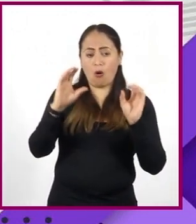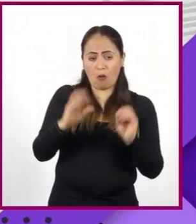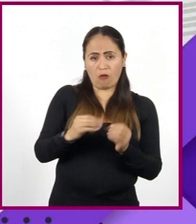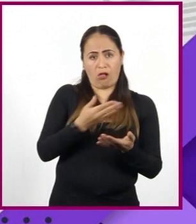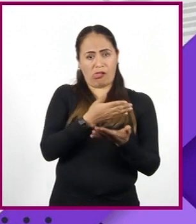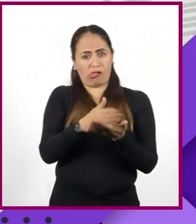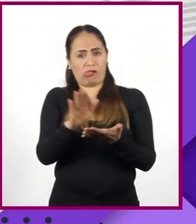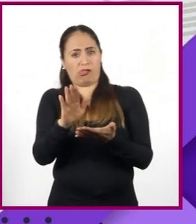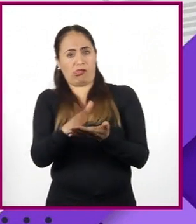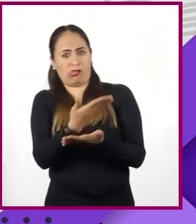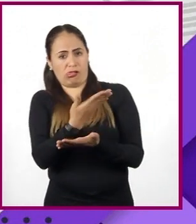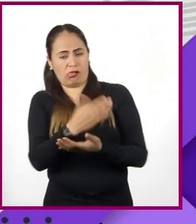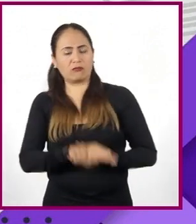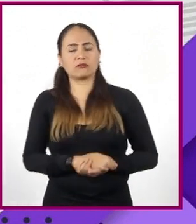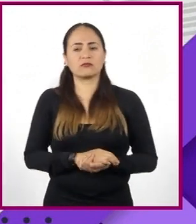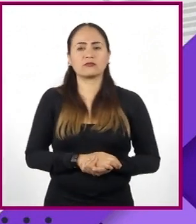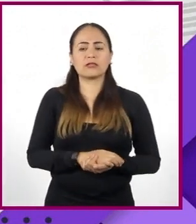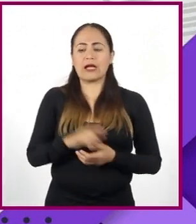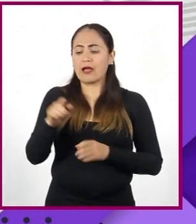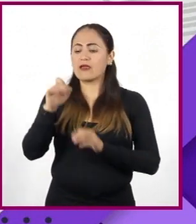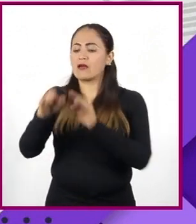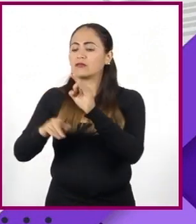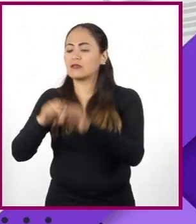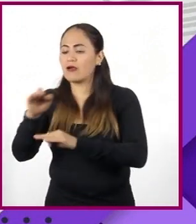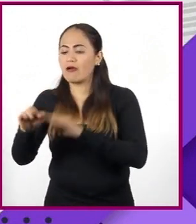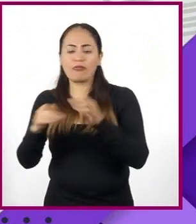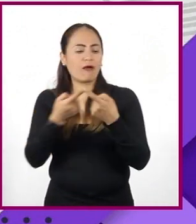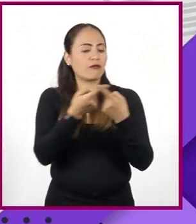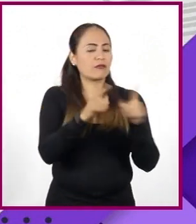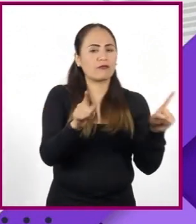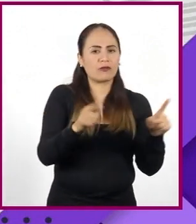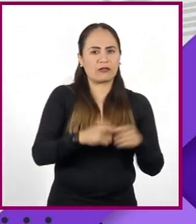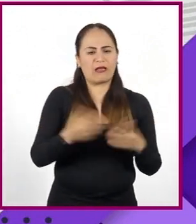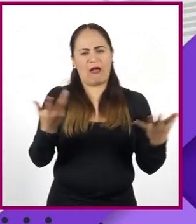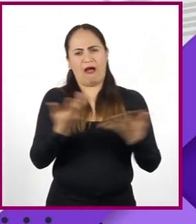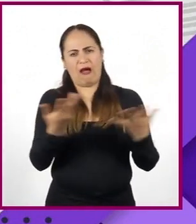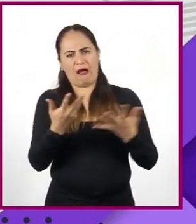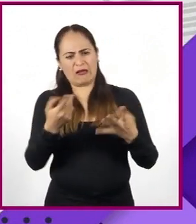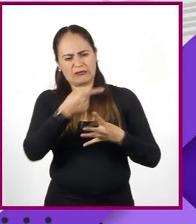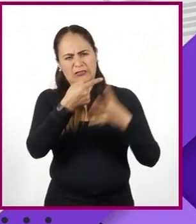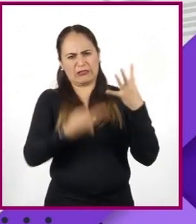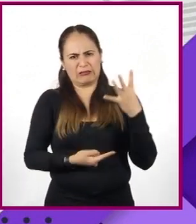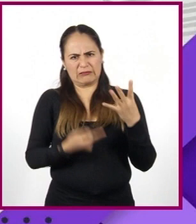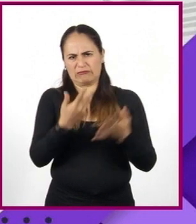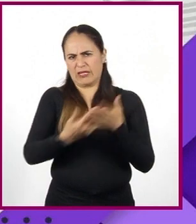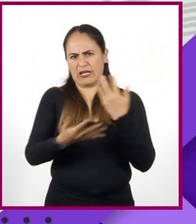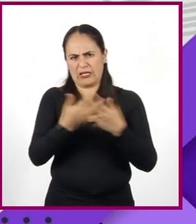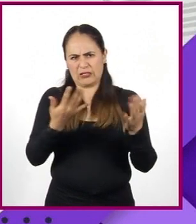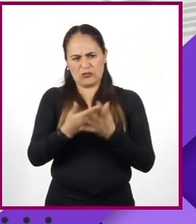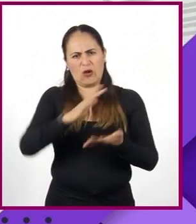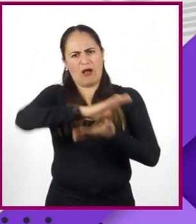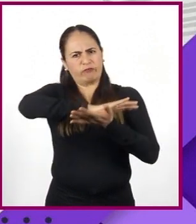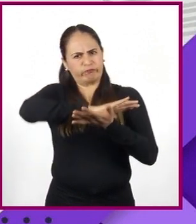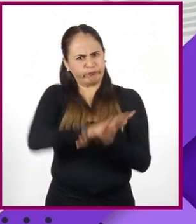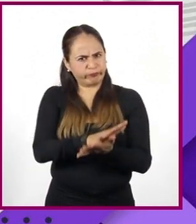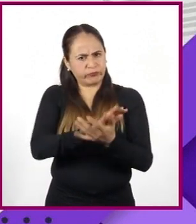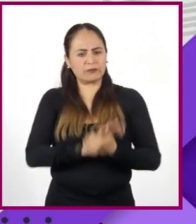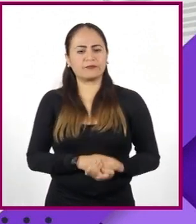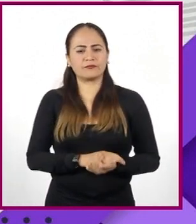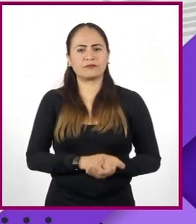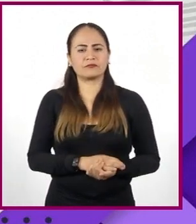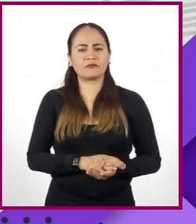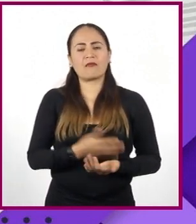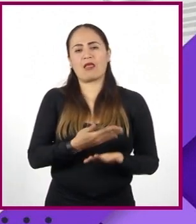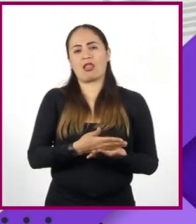Tratamos de forma diferente a las personas mediante señalamientos, acciones que discriminan o excluyen. Cuando